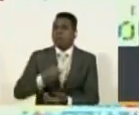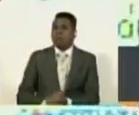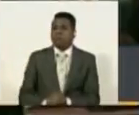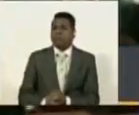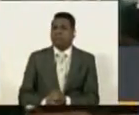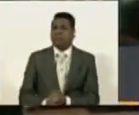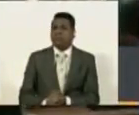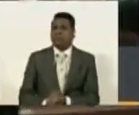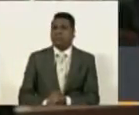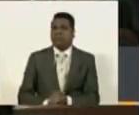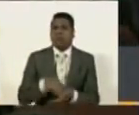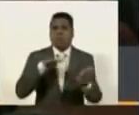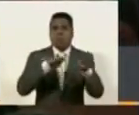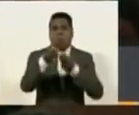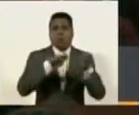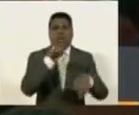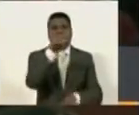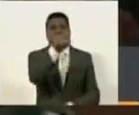Cojedes,